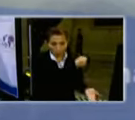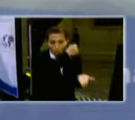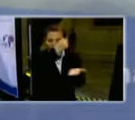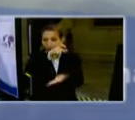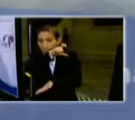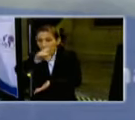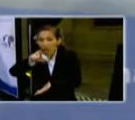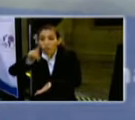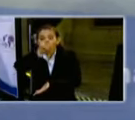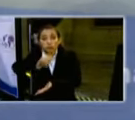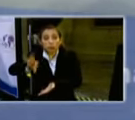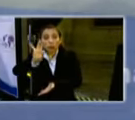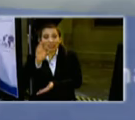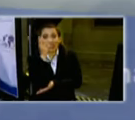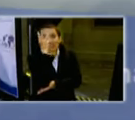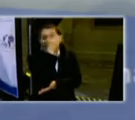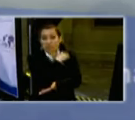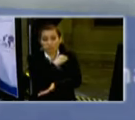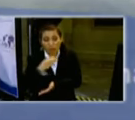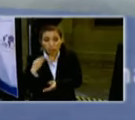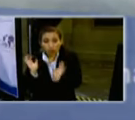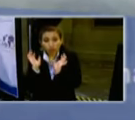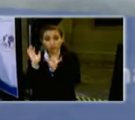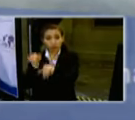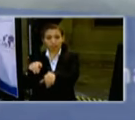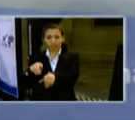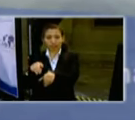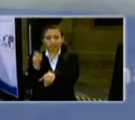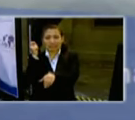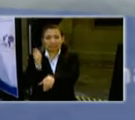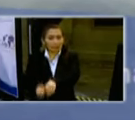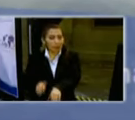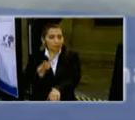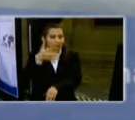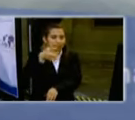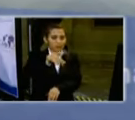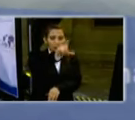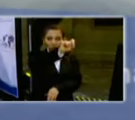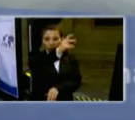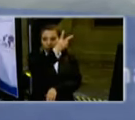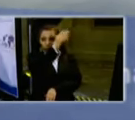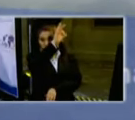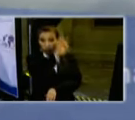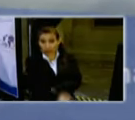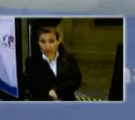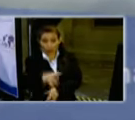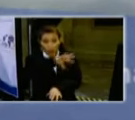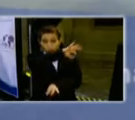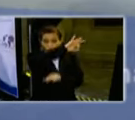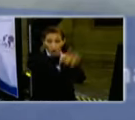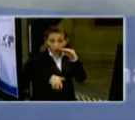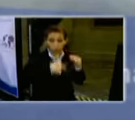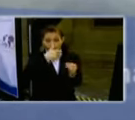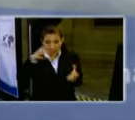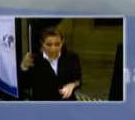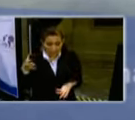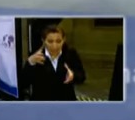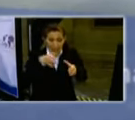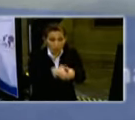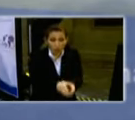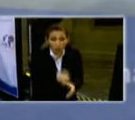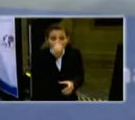de 243 membresías, lo que representa cerca del 22% del presupuesto de